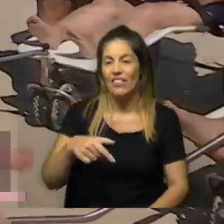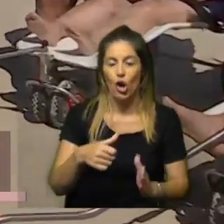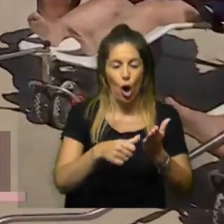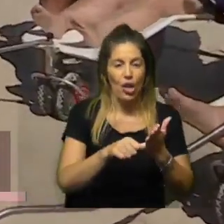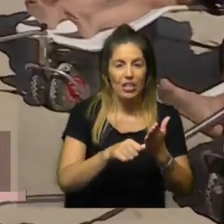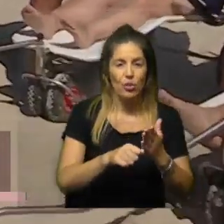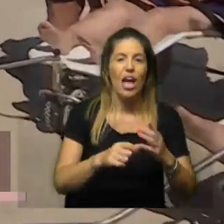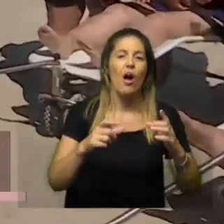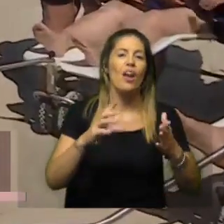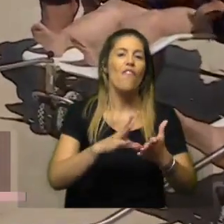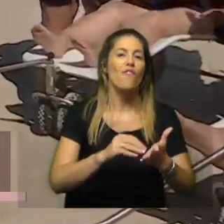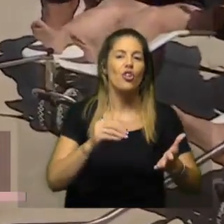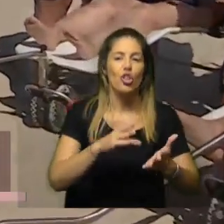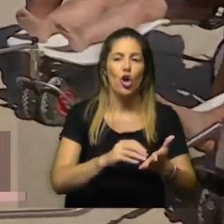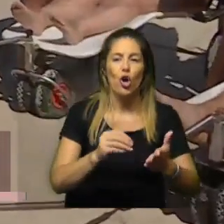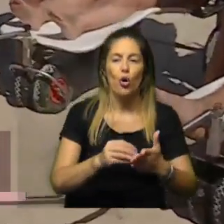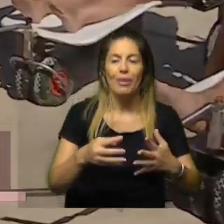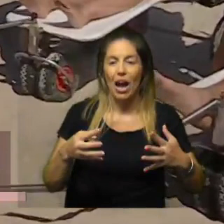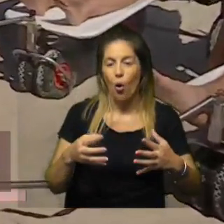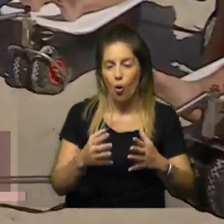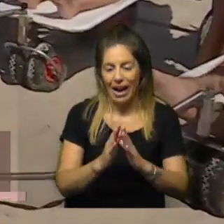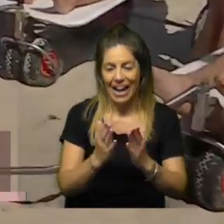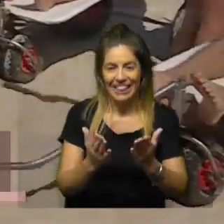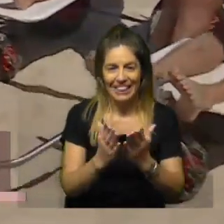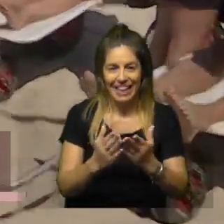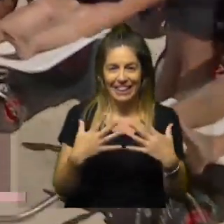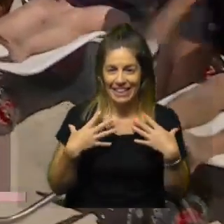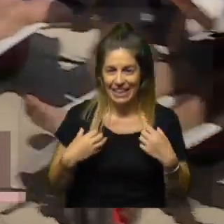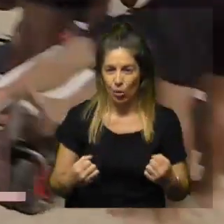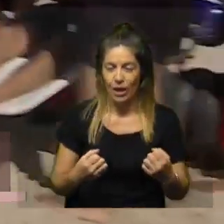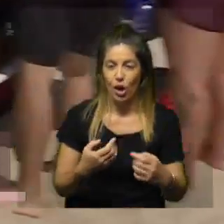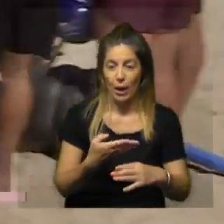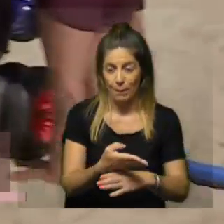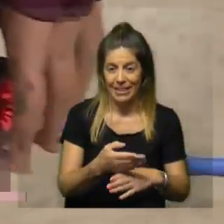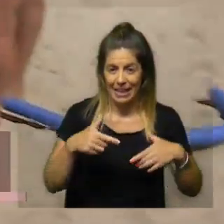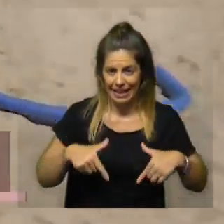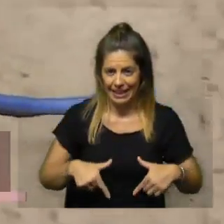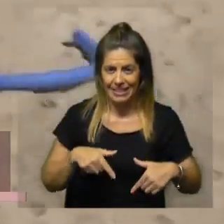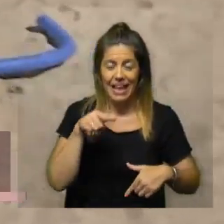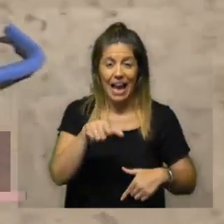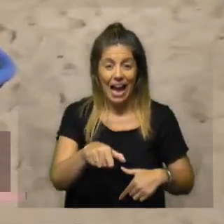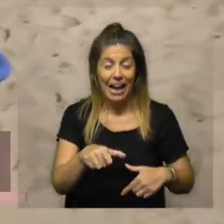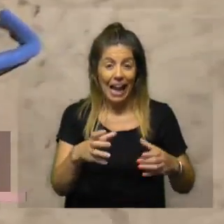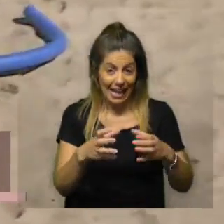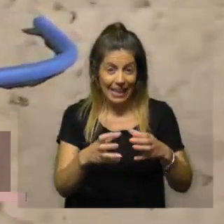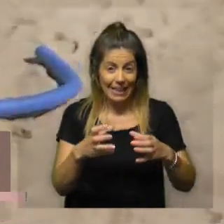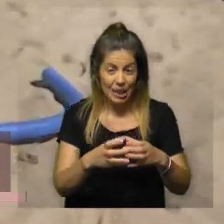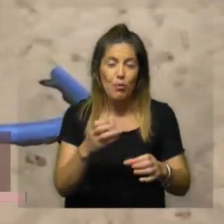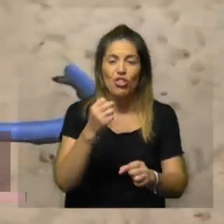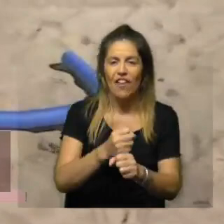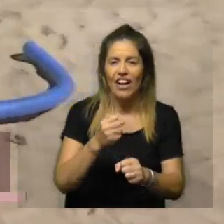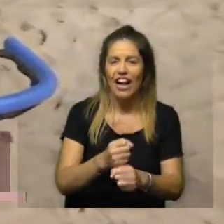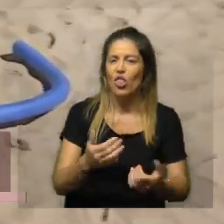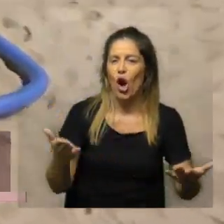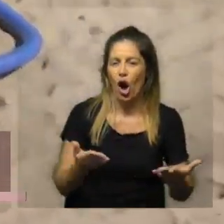y una fotocopia o el carnet de salud, que es lo que requiere la intendencia. Aquí encontramos el equipo de discapacidad trabajando en este preciso instante.